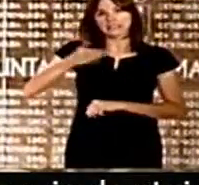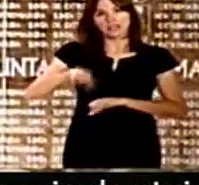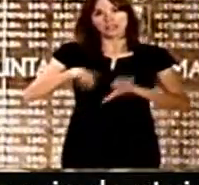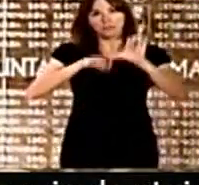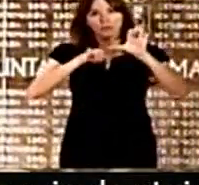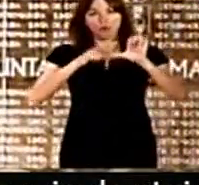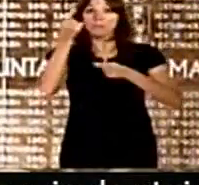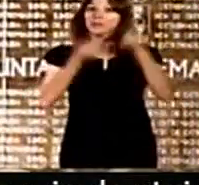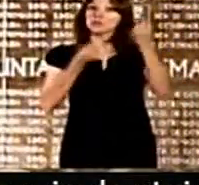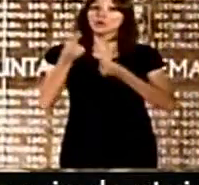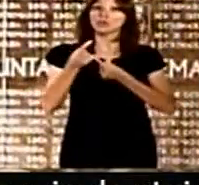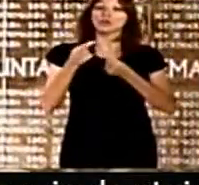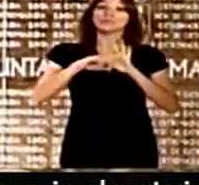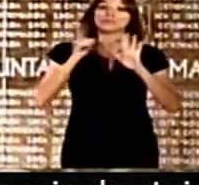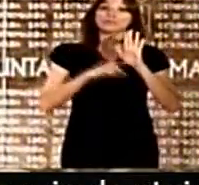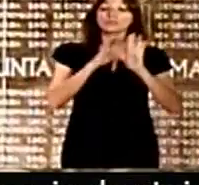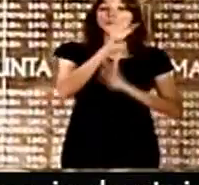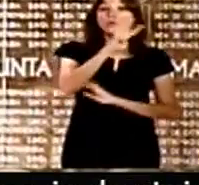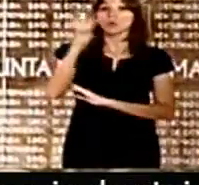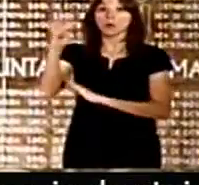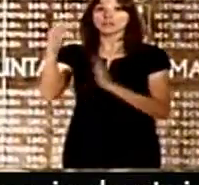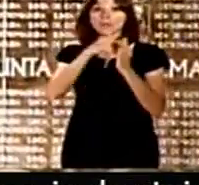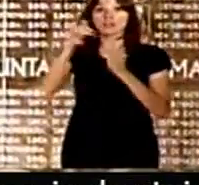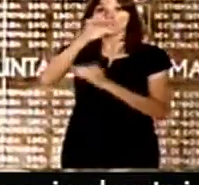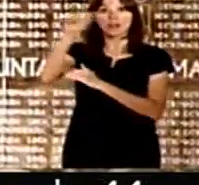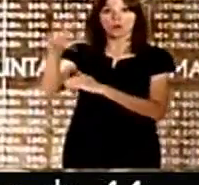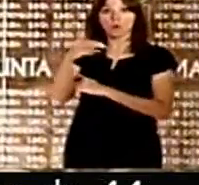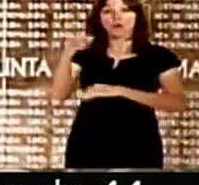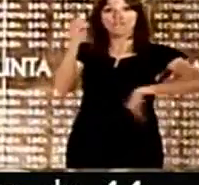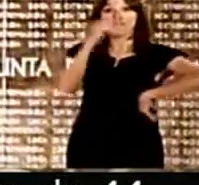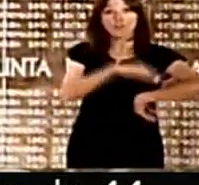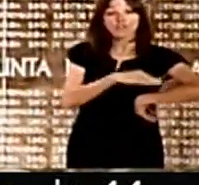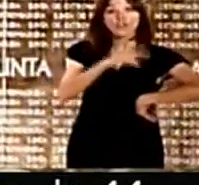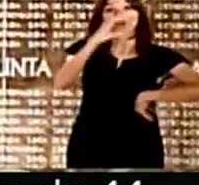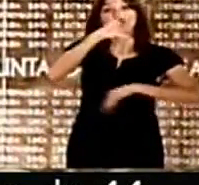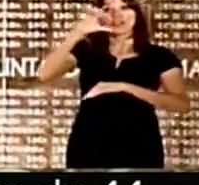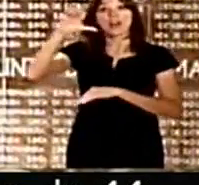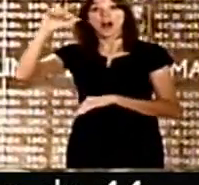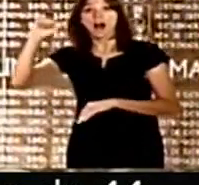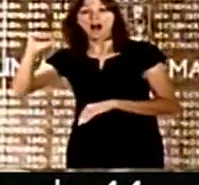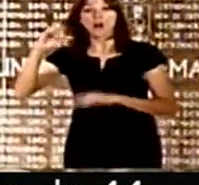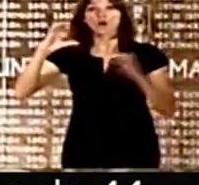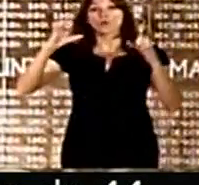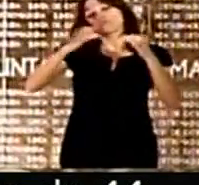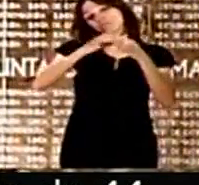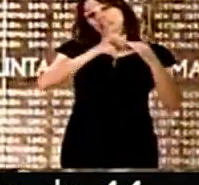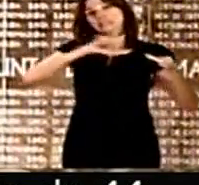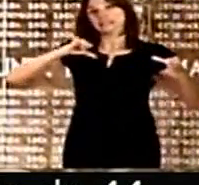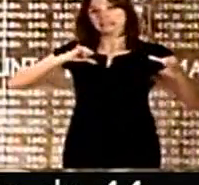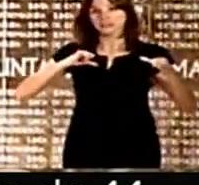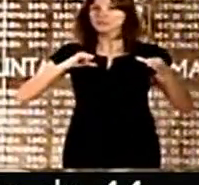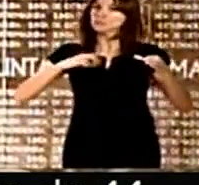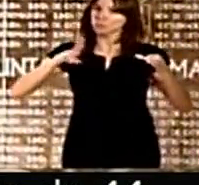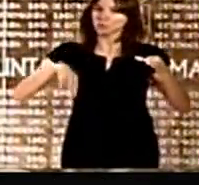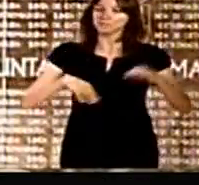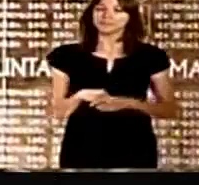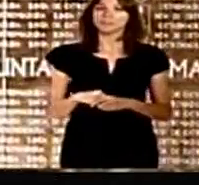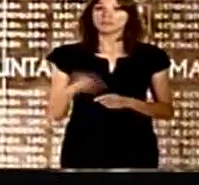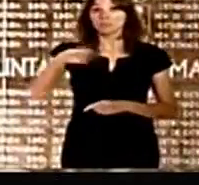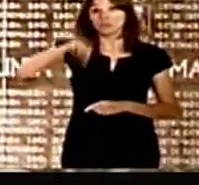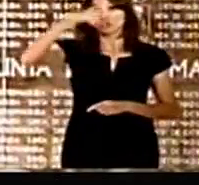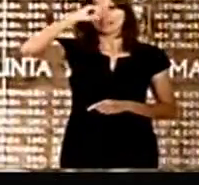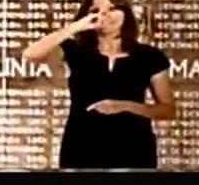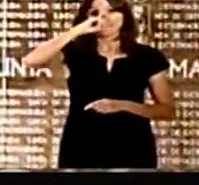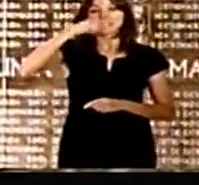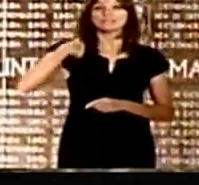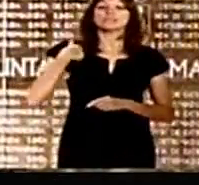presupuesto total de 44 millones de euros, Fondo CEA, Fondos Comunidad Autónoma. Recordarán ustedes que esta nueva línea de